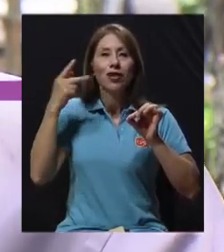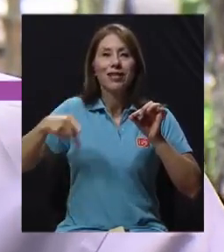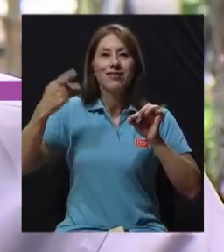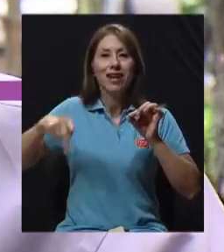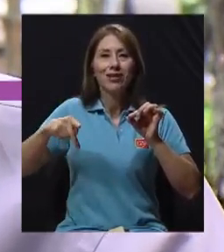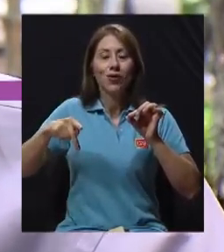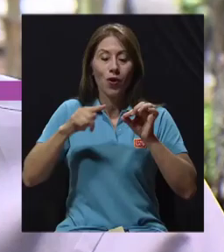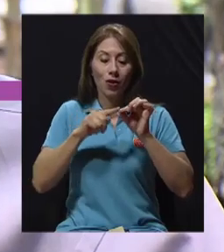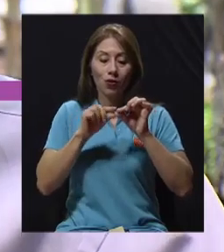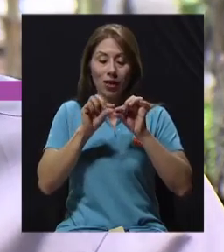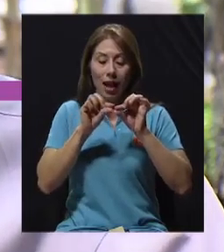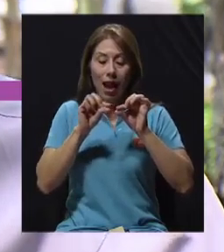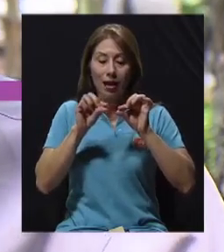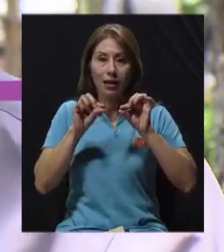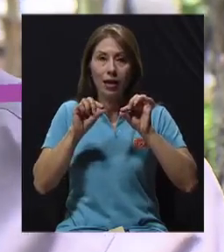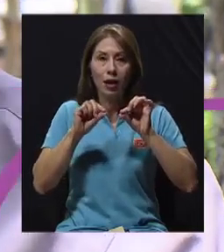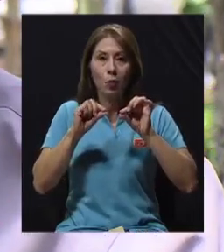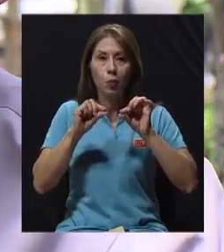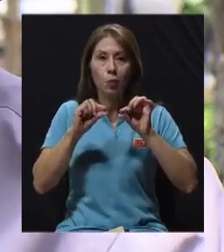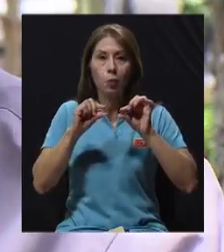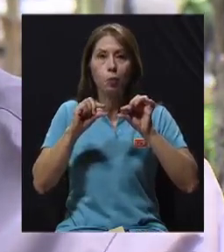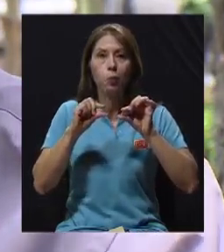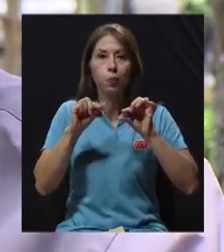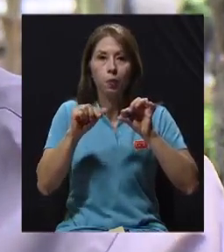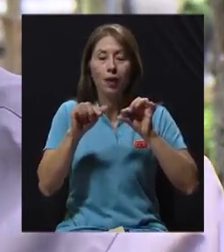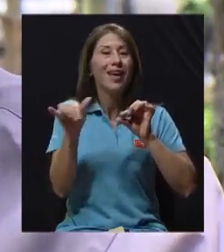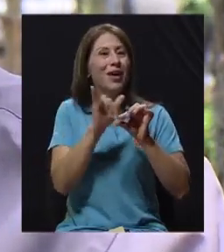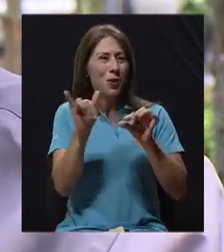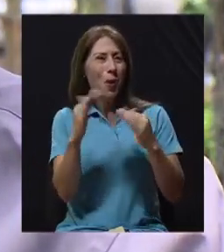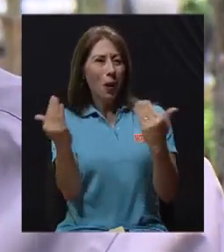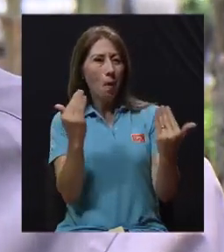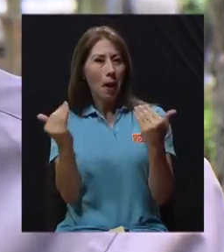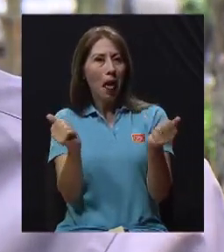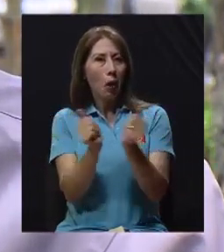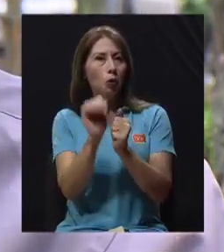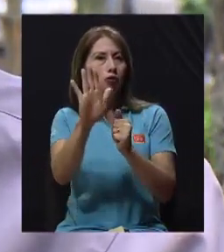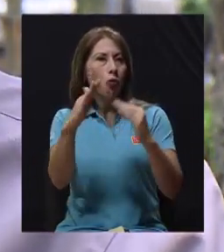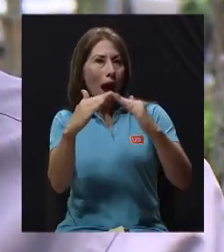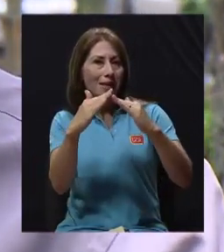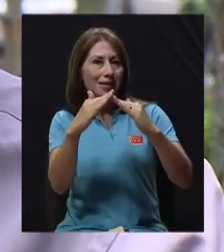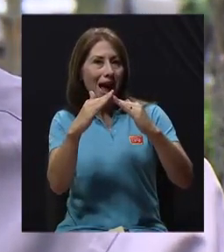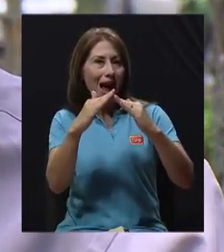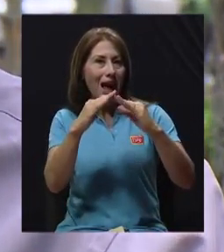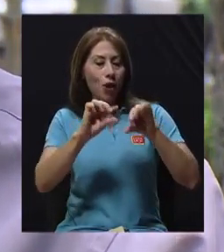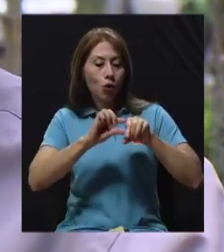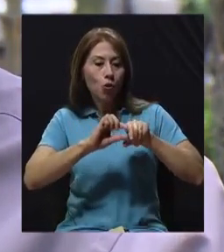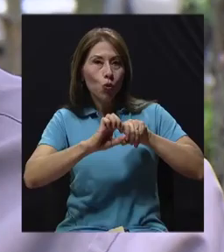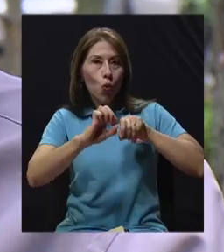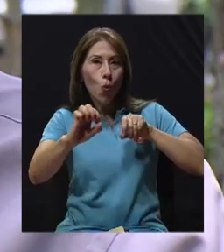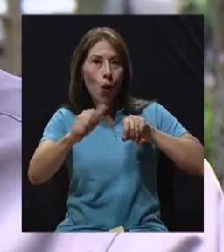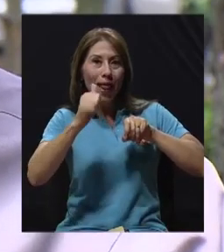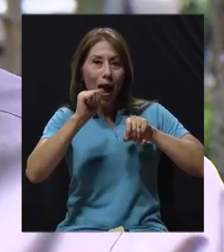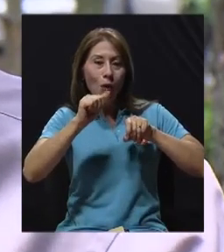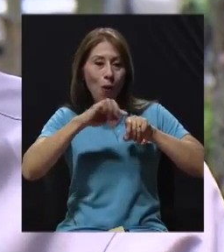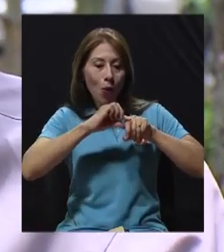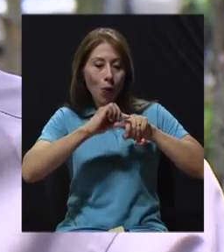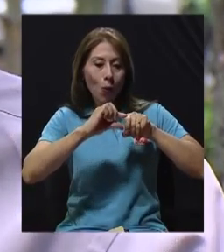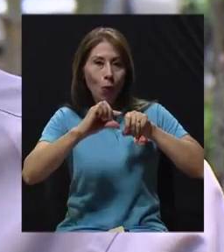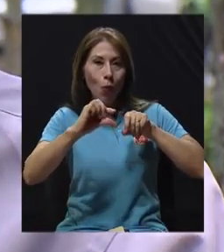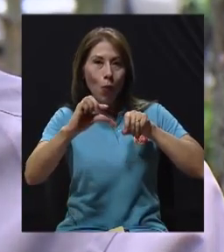digamos, que esa arteria se vaya haciendo gruesa. Lo mismo que sucede cuando alguna tubería de la casa se va dañando, se va tapando, digamos, porque se